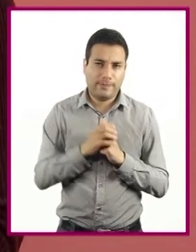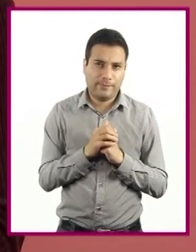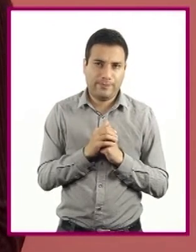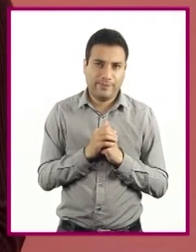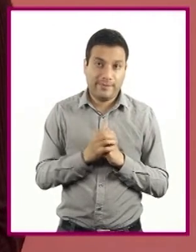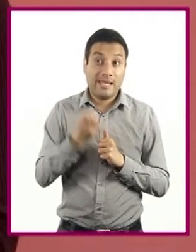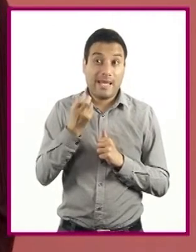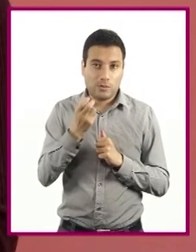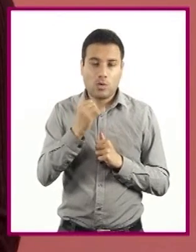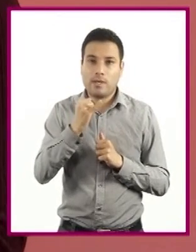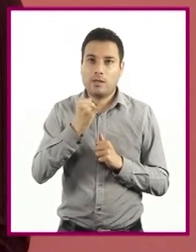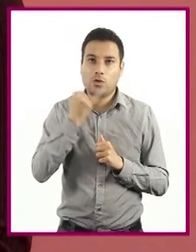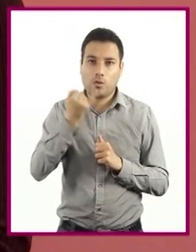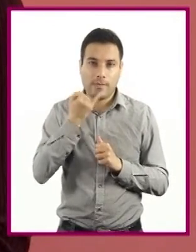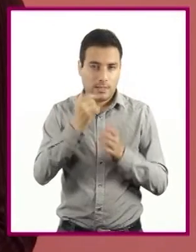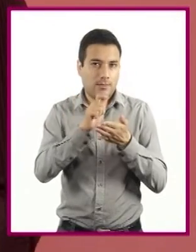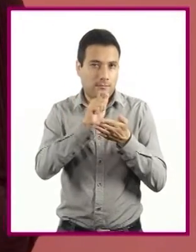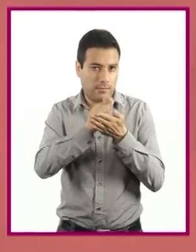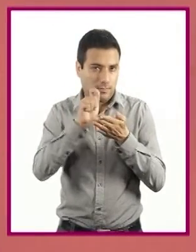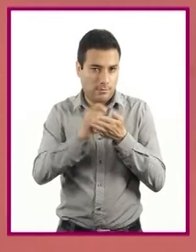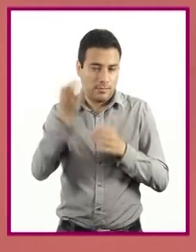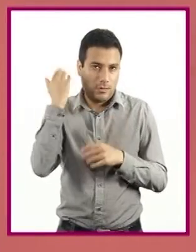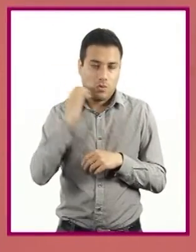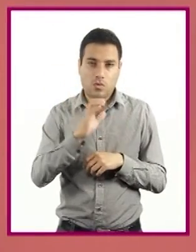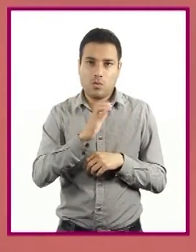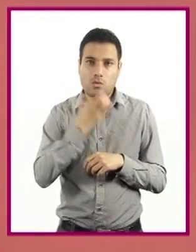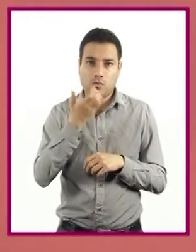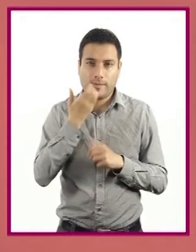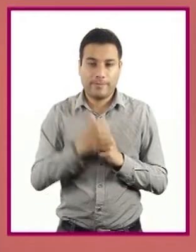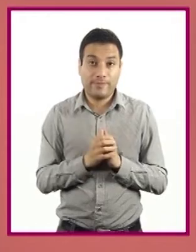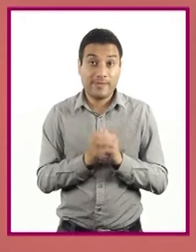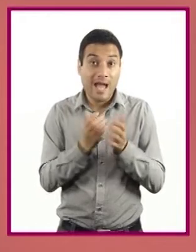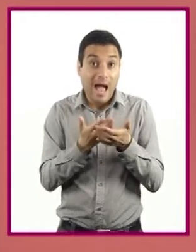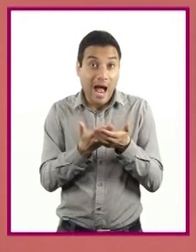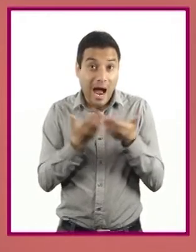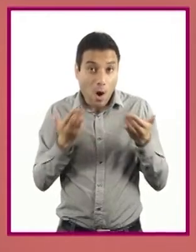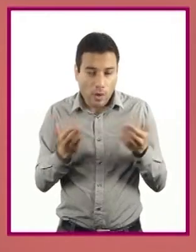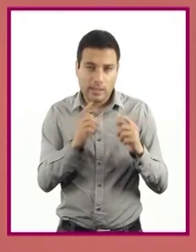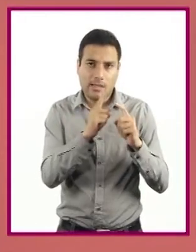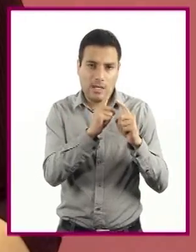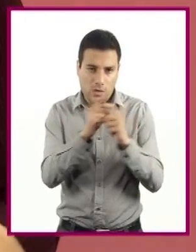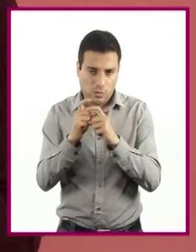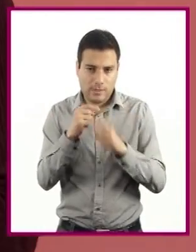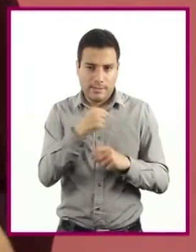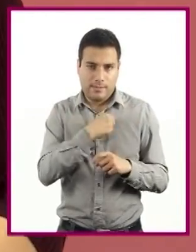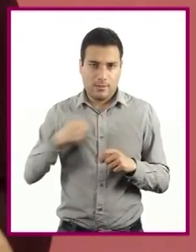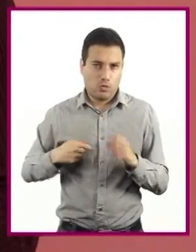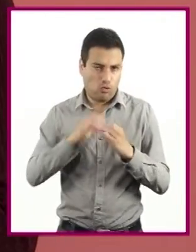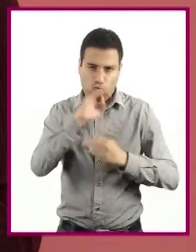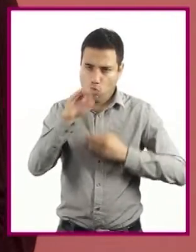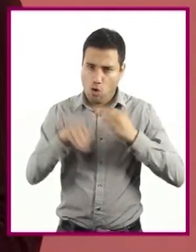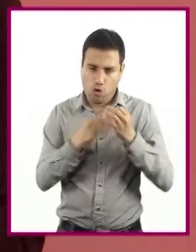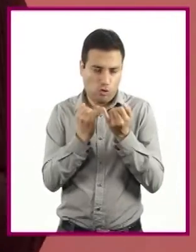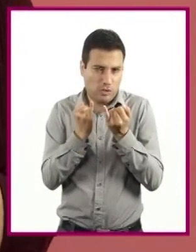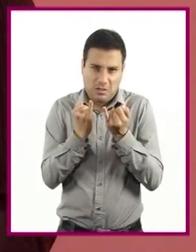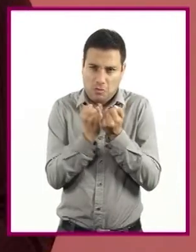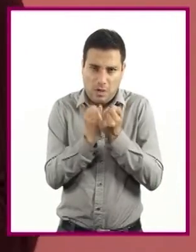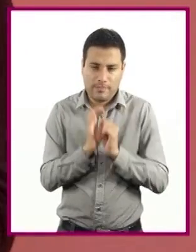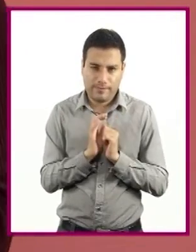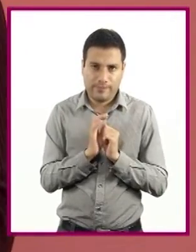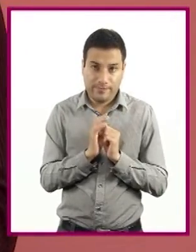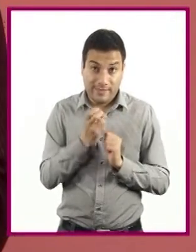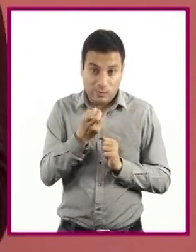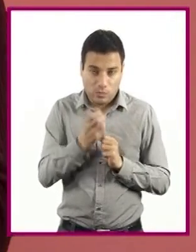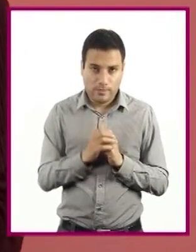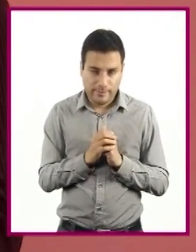trata de una lengua escrita, no hablada. Hasta la fecha, los caracteres chinos, iguales para todos en todo el territorio chino, son